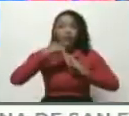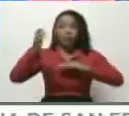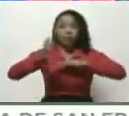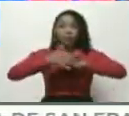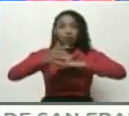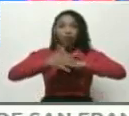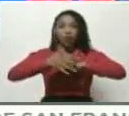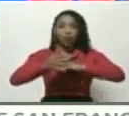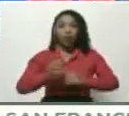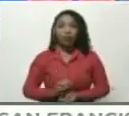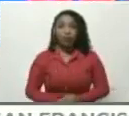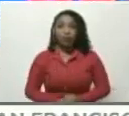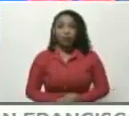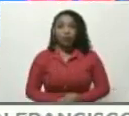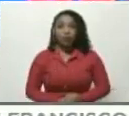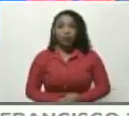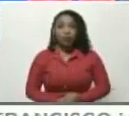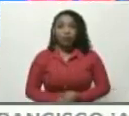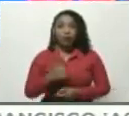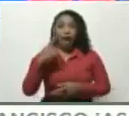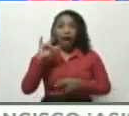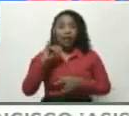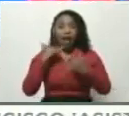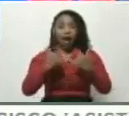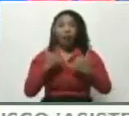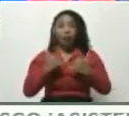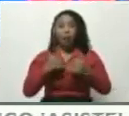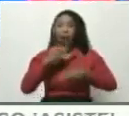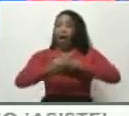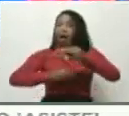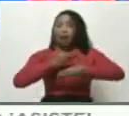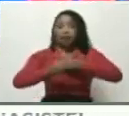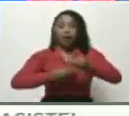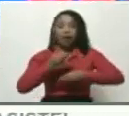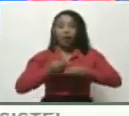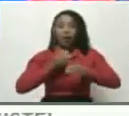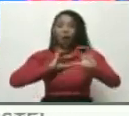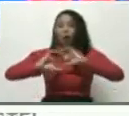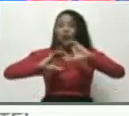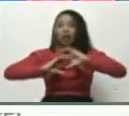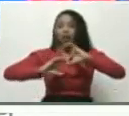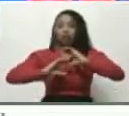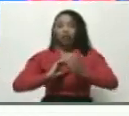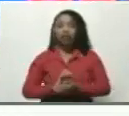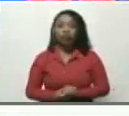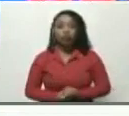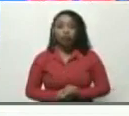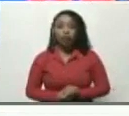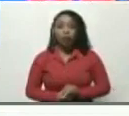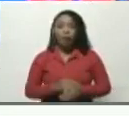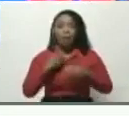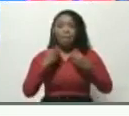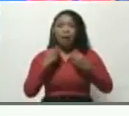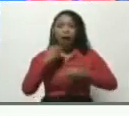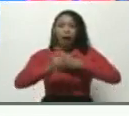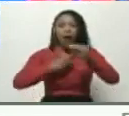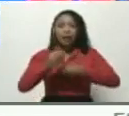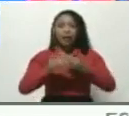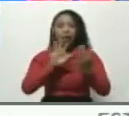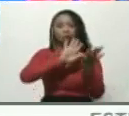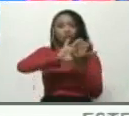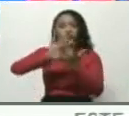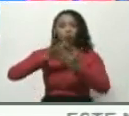tecnológicas que estarán adecuadas para garantizar la comunicación, para garantizar la